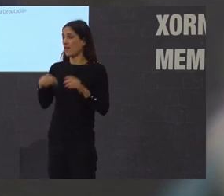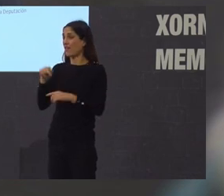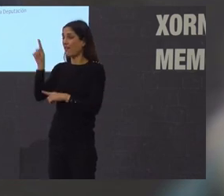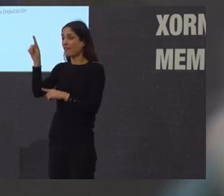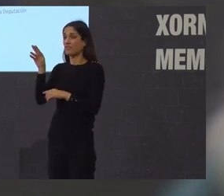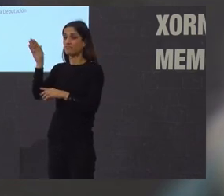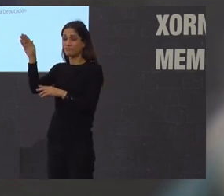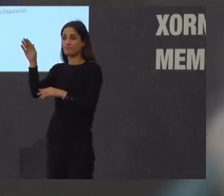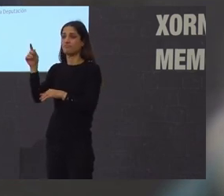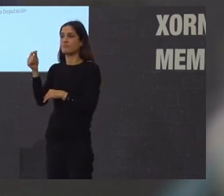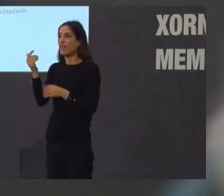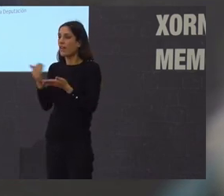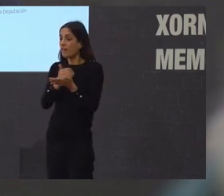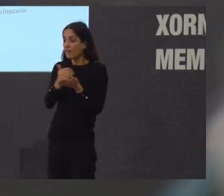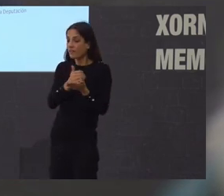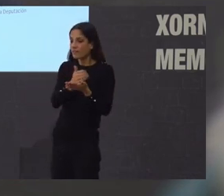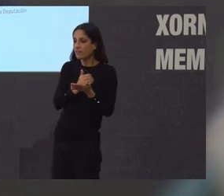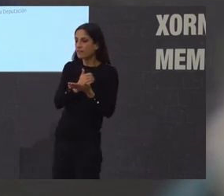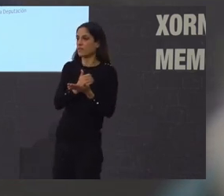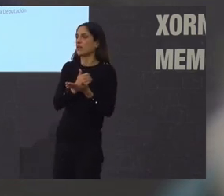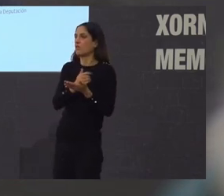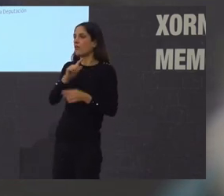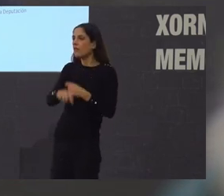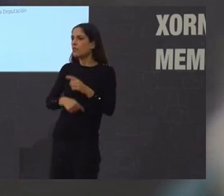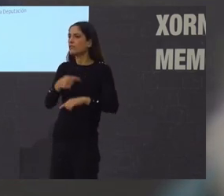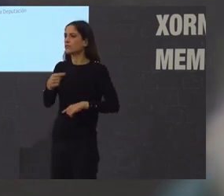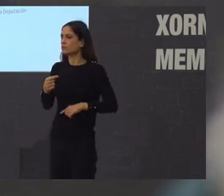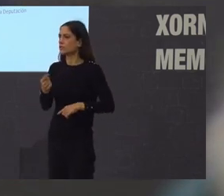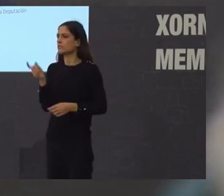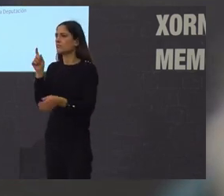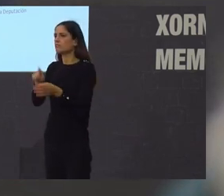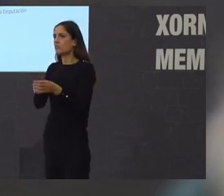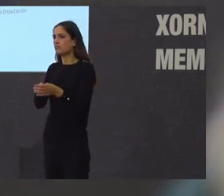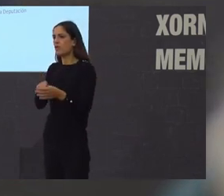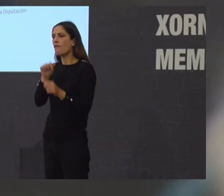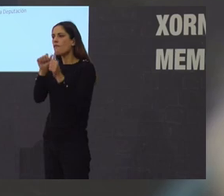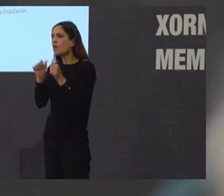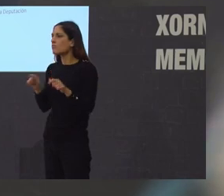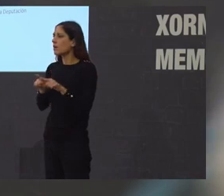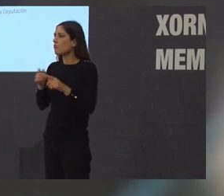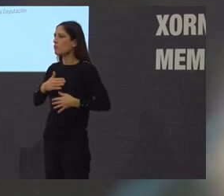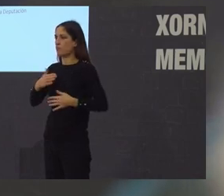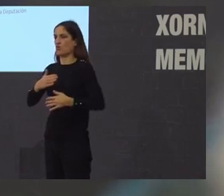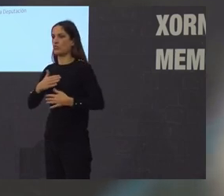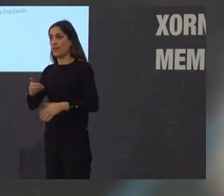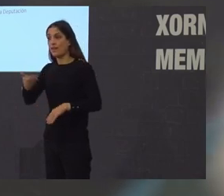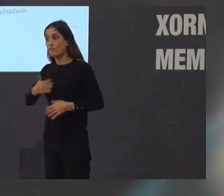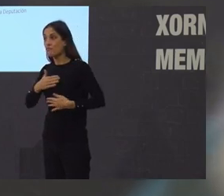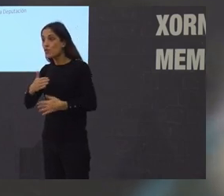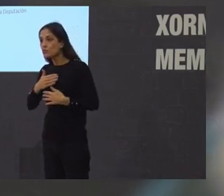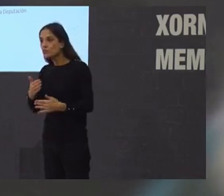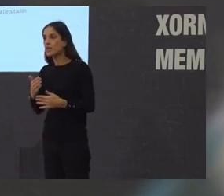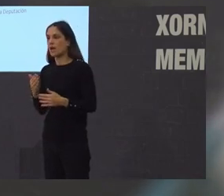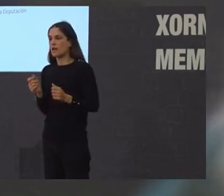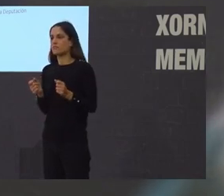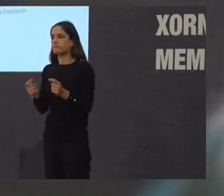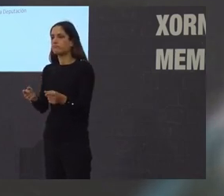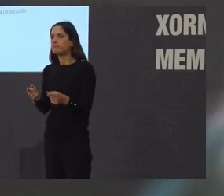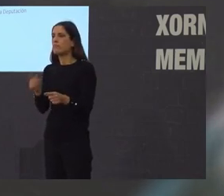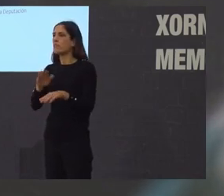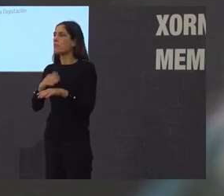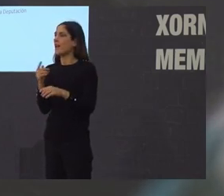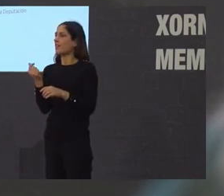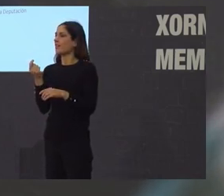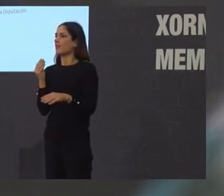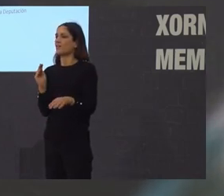se adhirieron de manera voluntaria, esto es importante, voluntaria, a esa fundación para indemnizar a las víctimas del nazismo. ¿Por qué lo